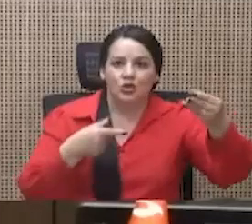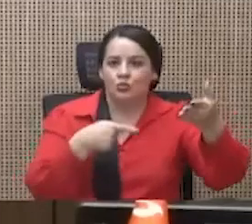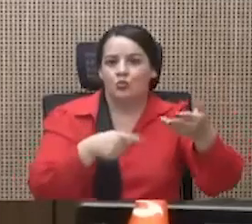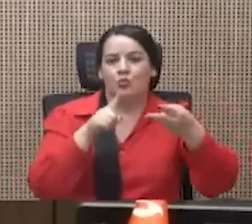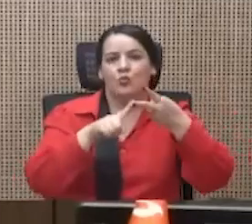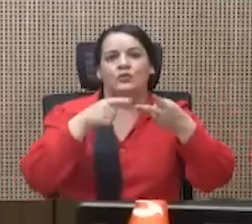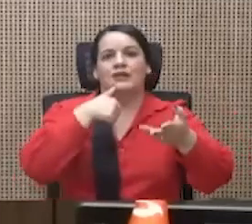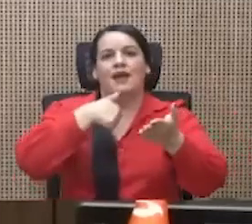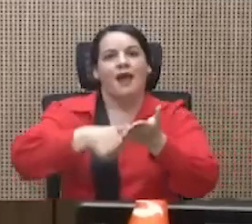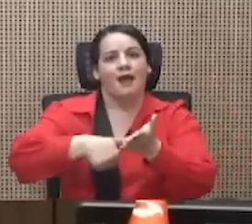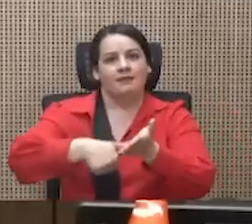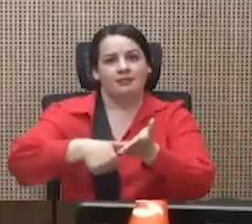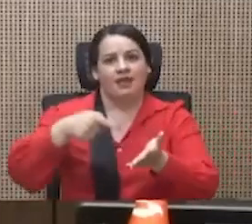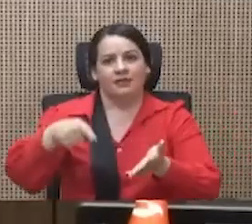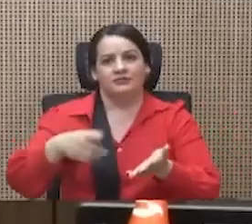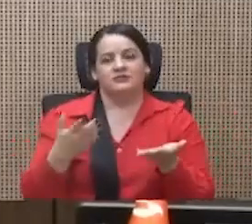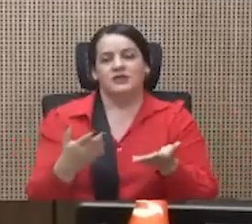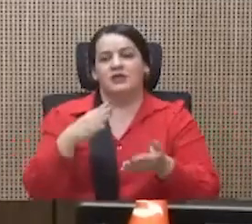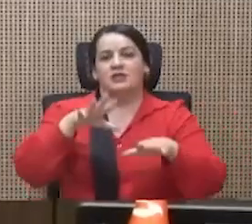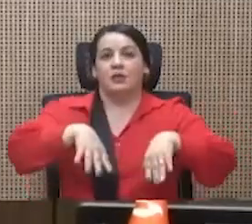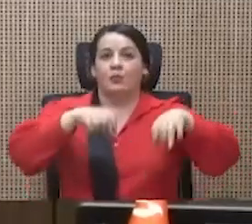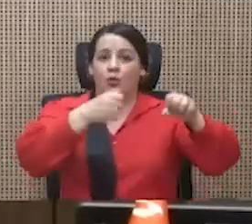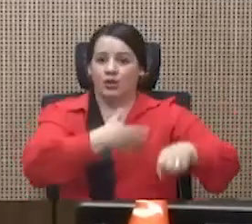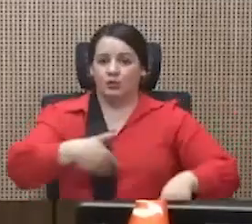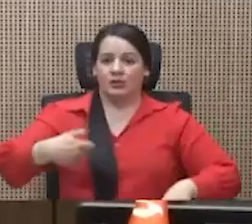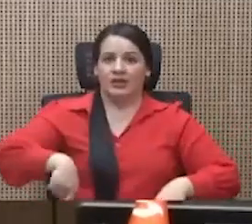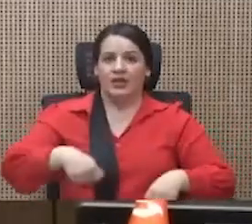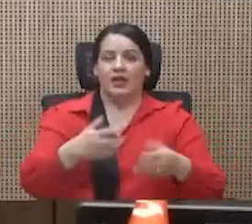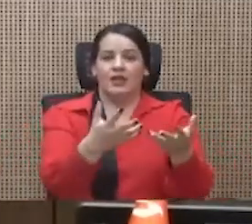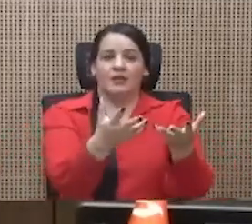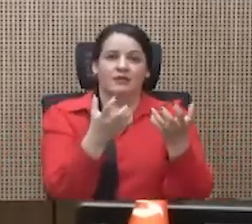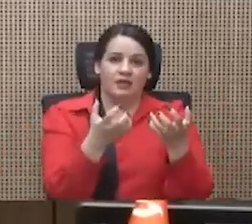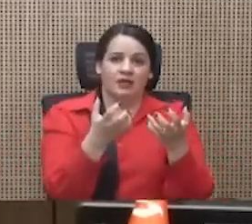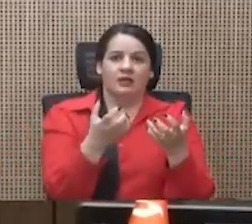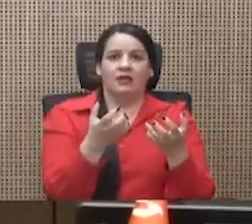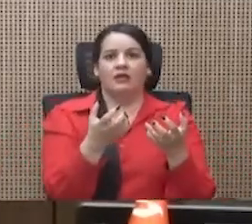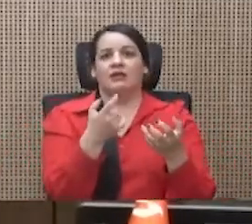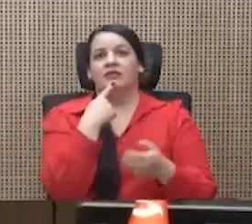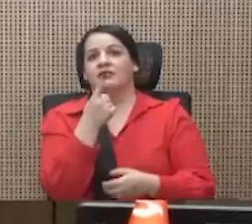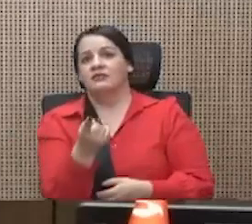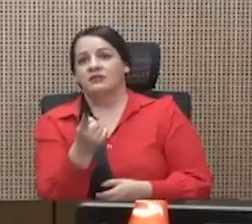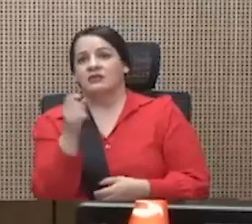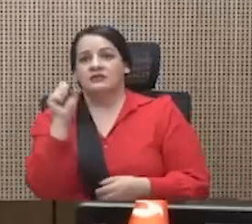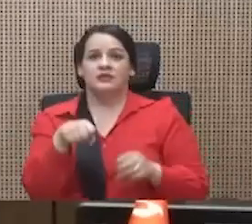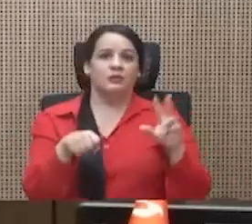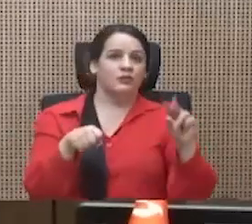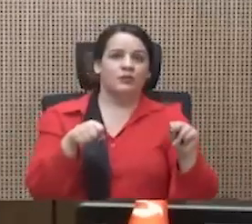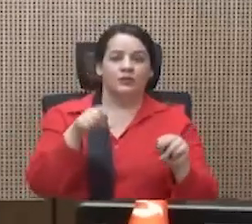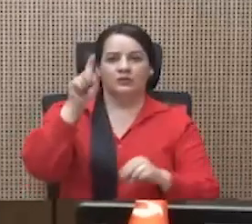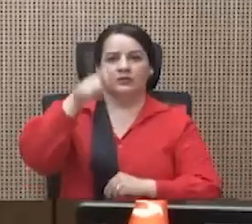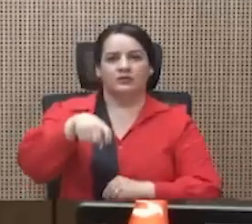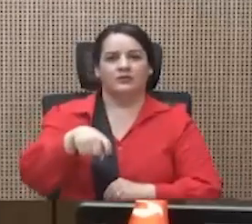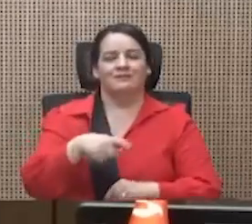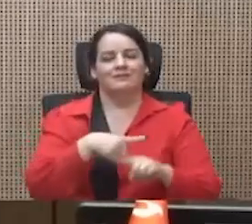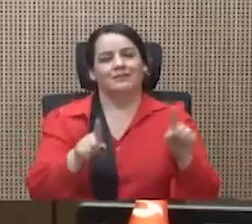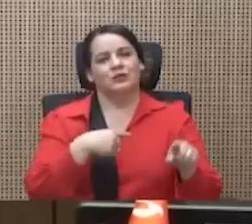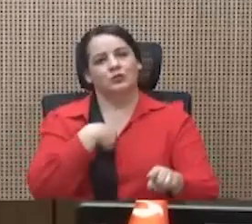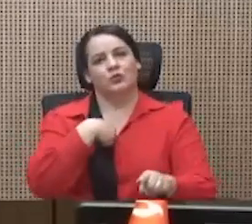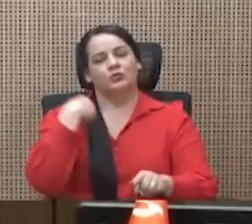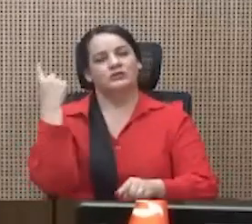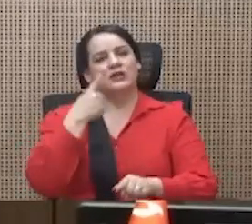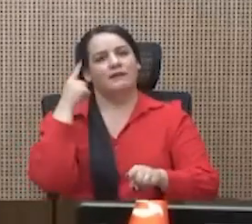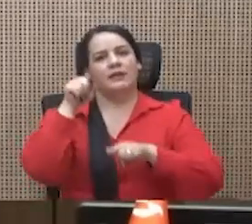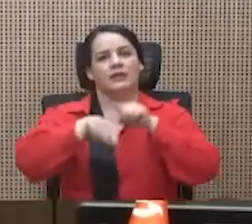incluso del poder ejecutivo pretendiendo decir si se debe o no se debe verdad yo siempre he sido muy crítico de